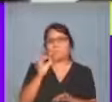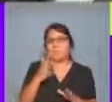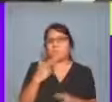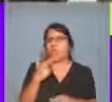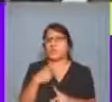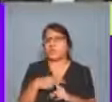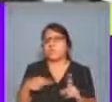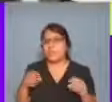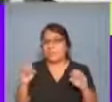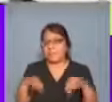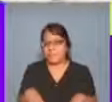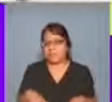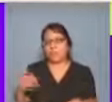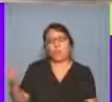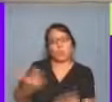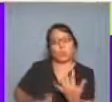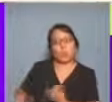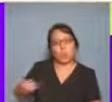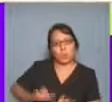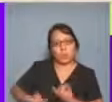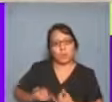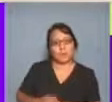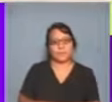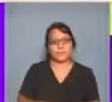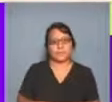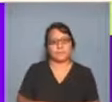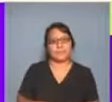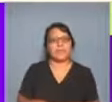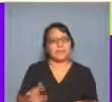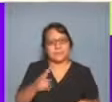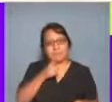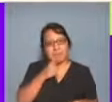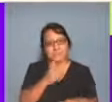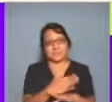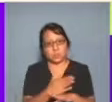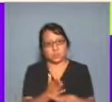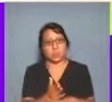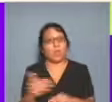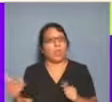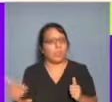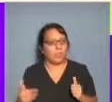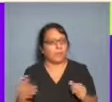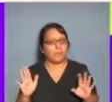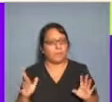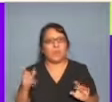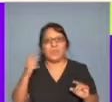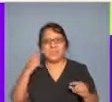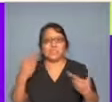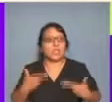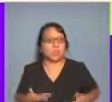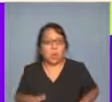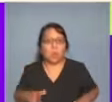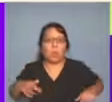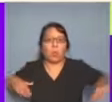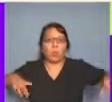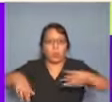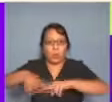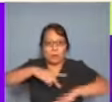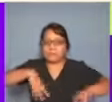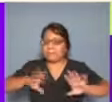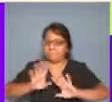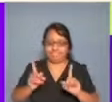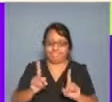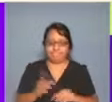11:30 lo que nos comentaban y Esto va para un más es decir que todavía no se va a normalizar el tránsito en esa